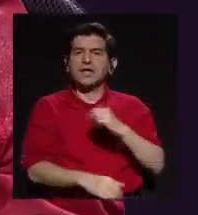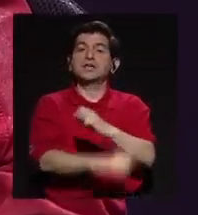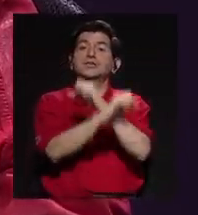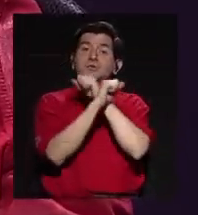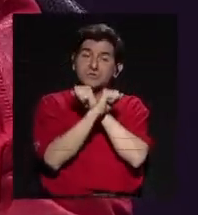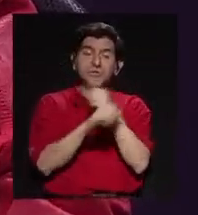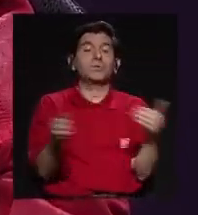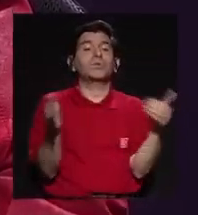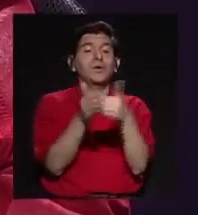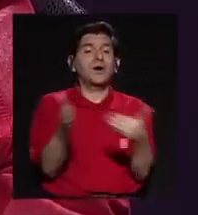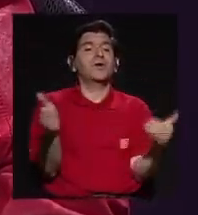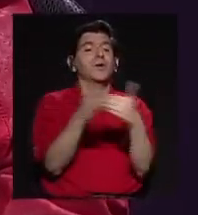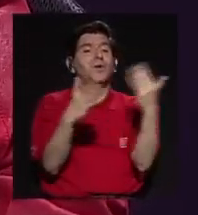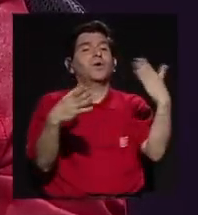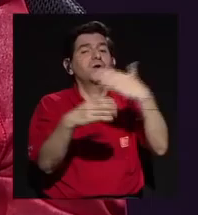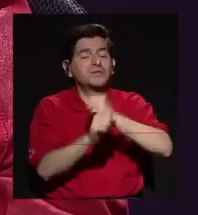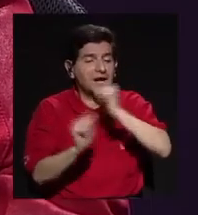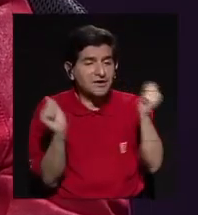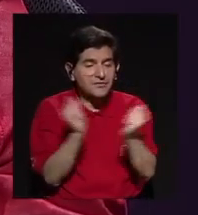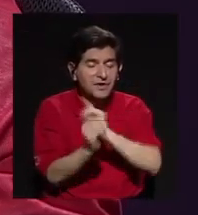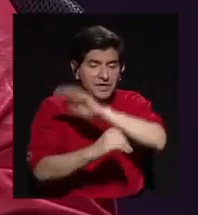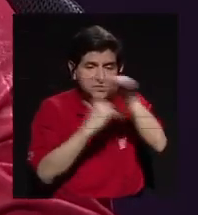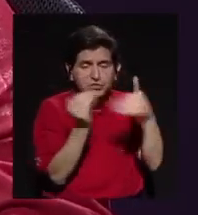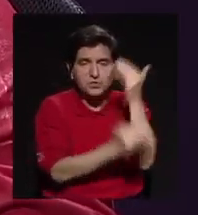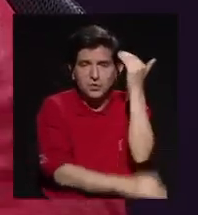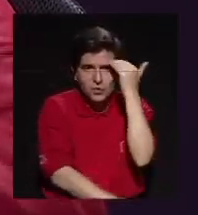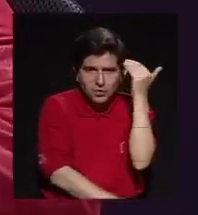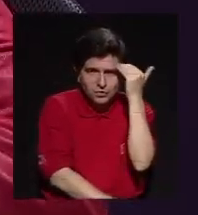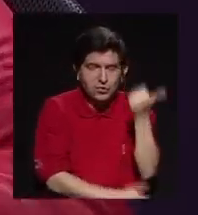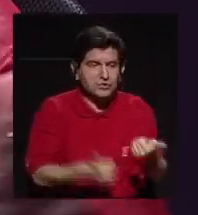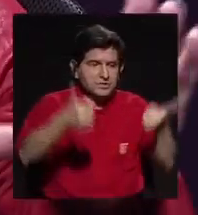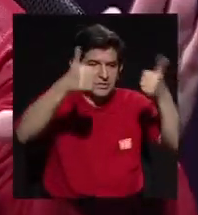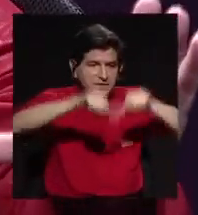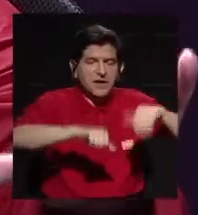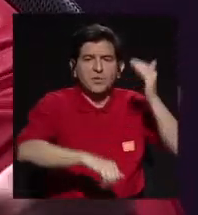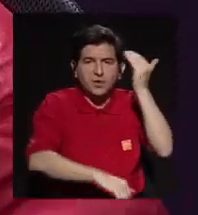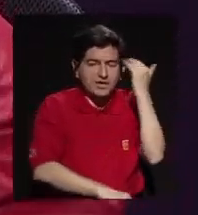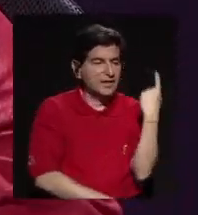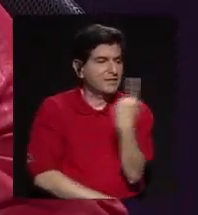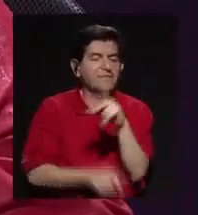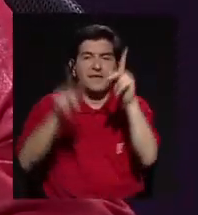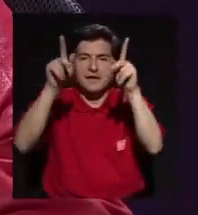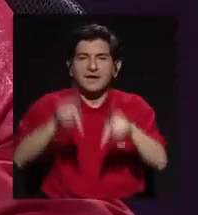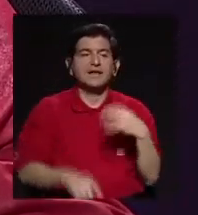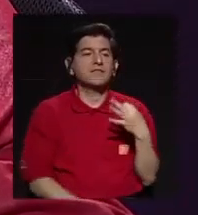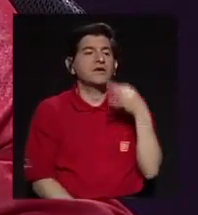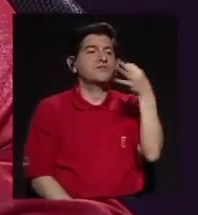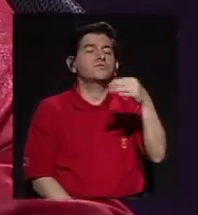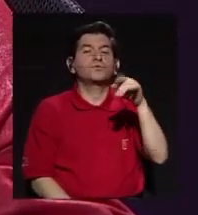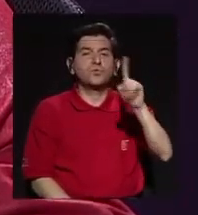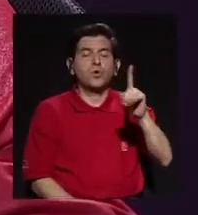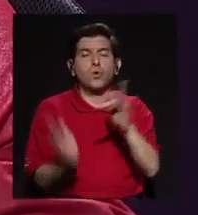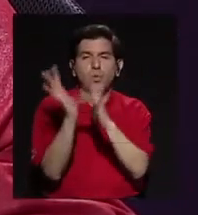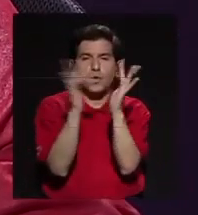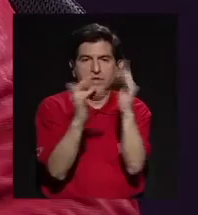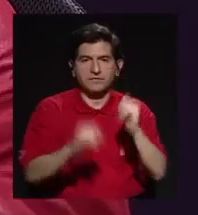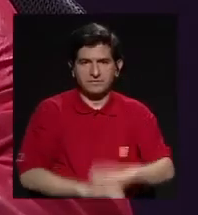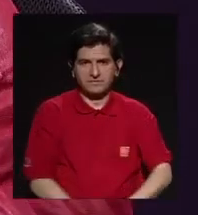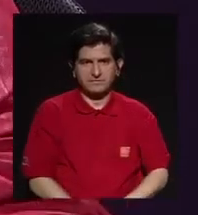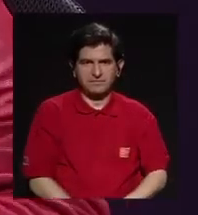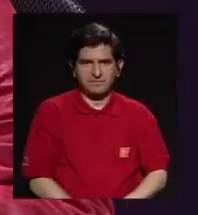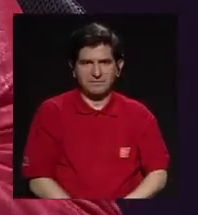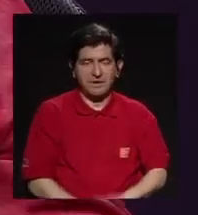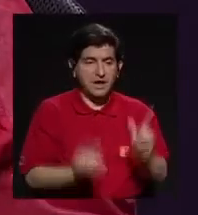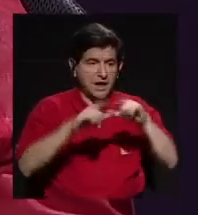segura que lo van a volver a hacer con toda la conciencia del caso, de acuerdo a las conciencias de cada quien el próximo 1 de abril. Entonces, el